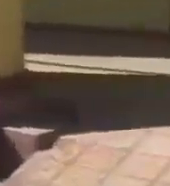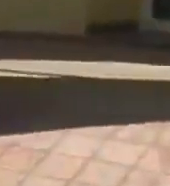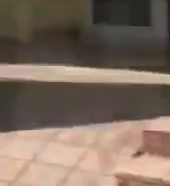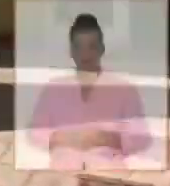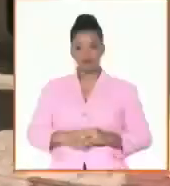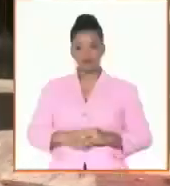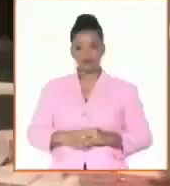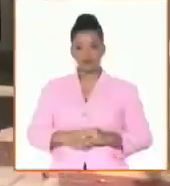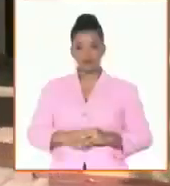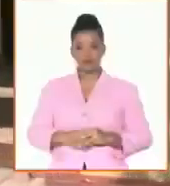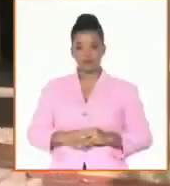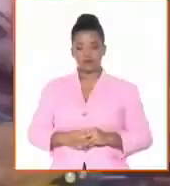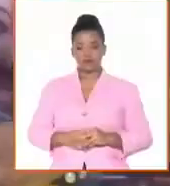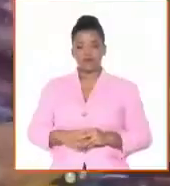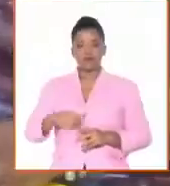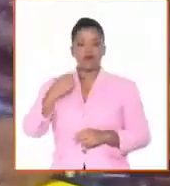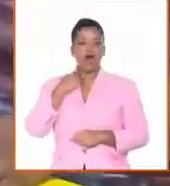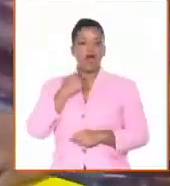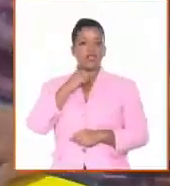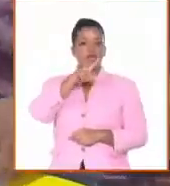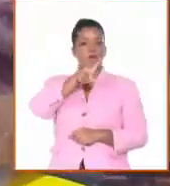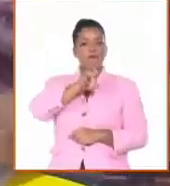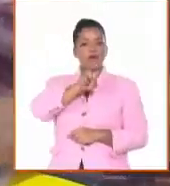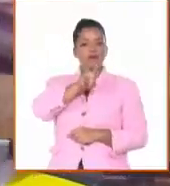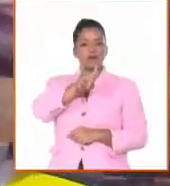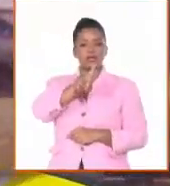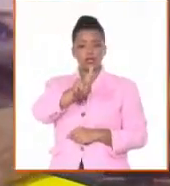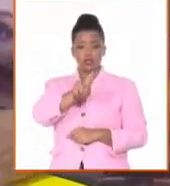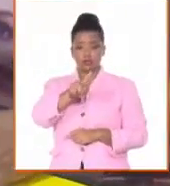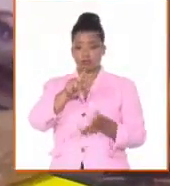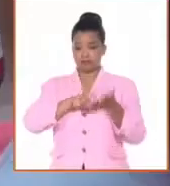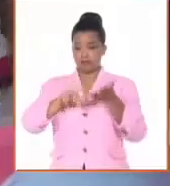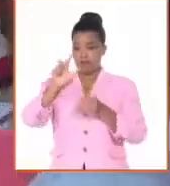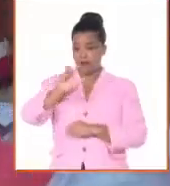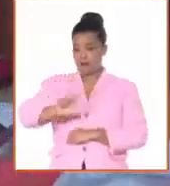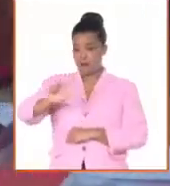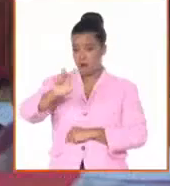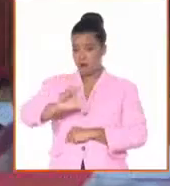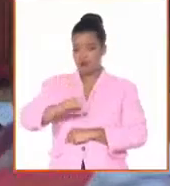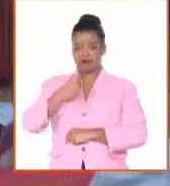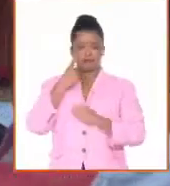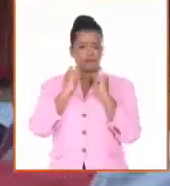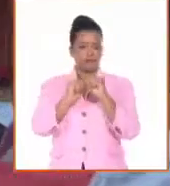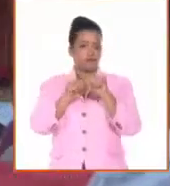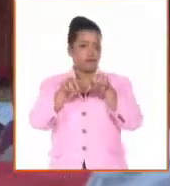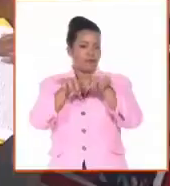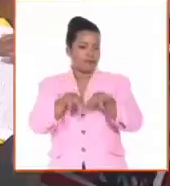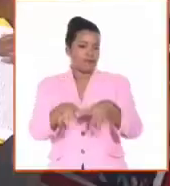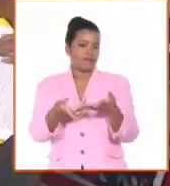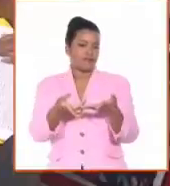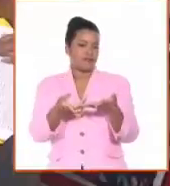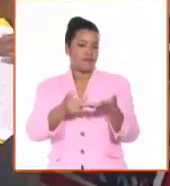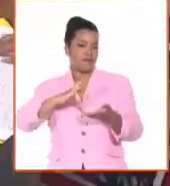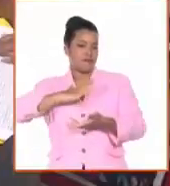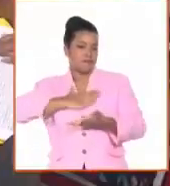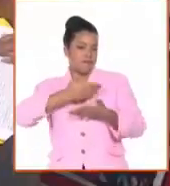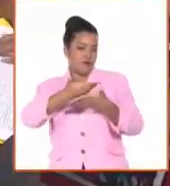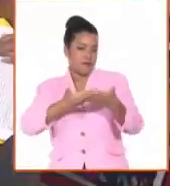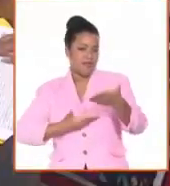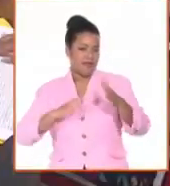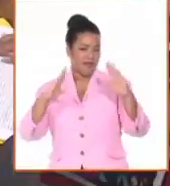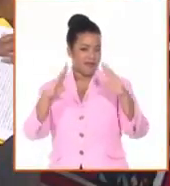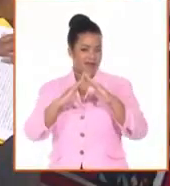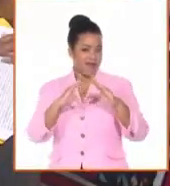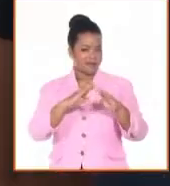desde el 2021 se acomete en la provincia de Camagüey la informatización del registro de la propiedad este